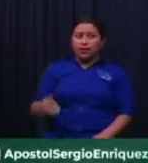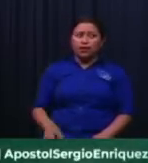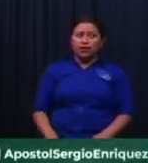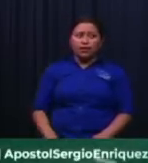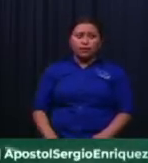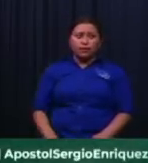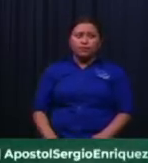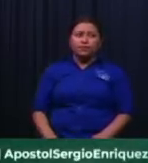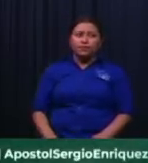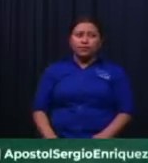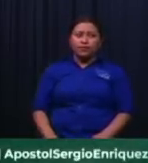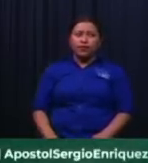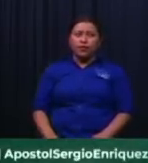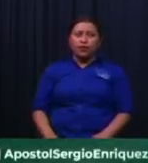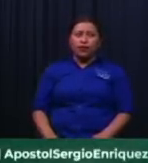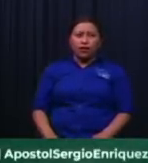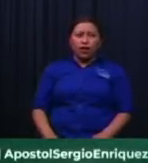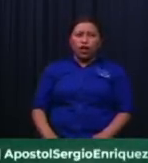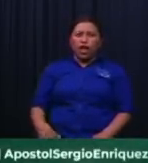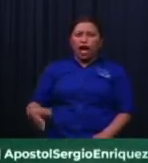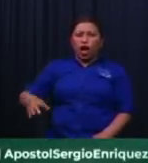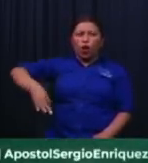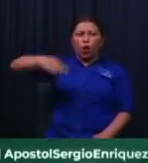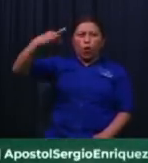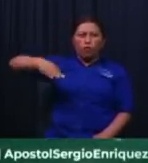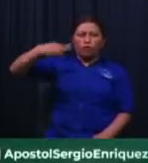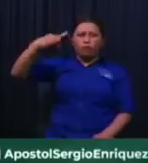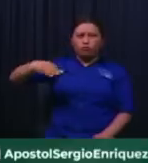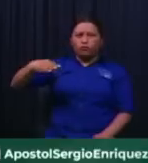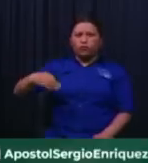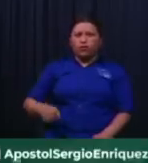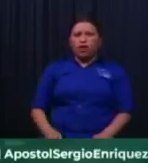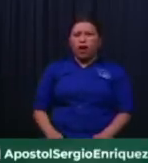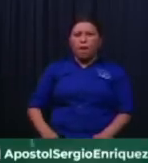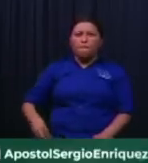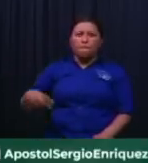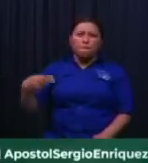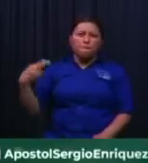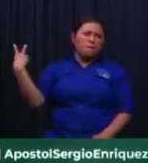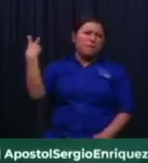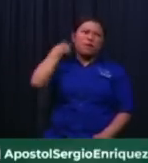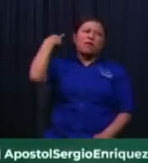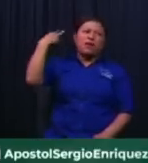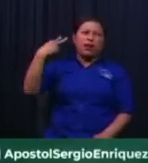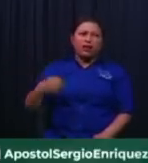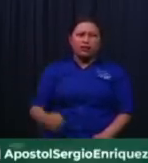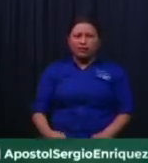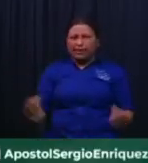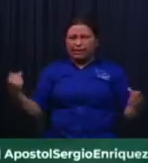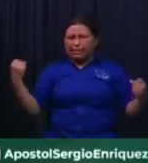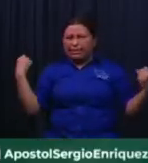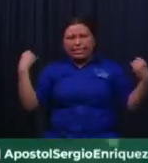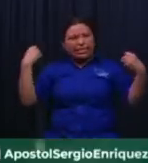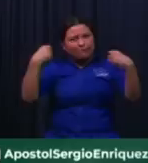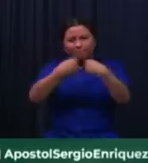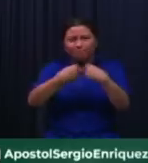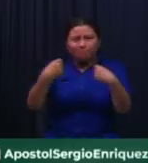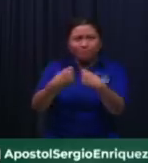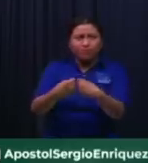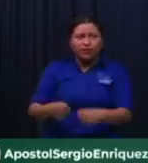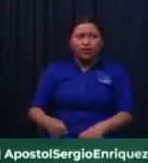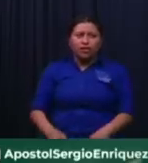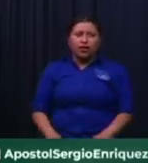física, de mano de una sola persona, un grupo pequeño o una gran cantidad de gente, y